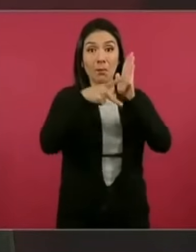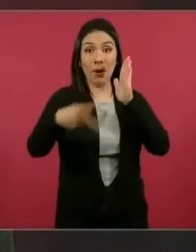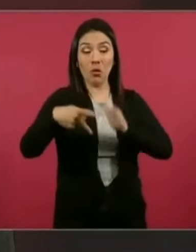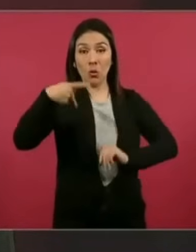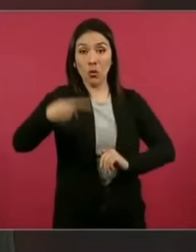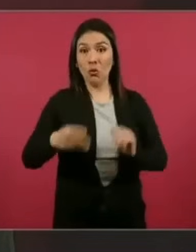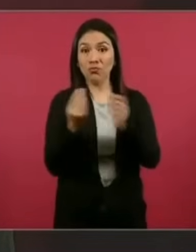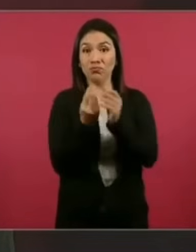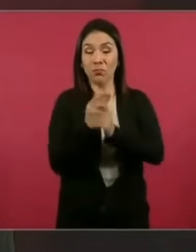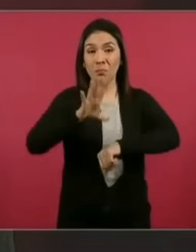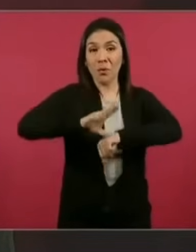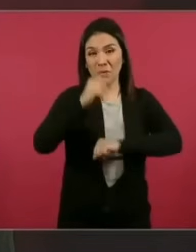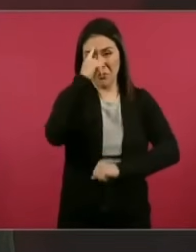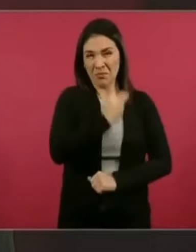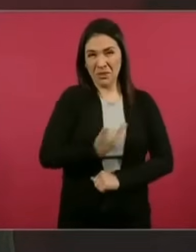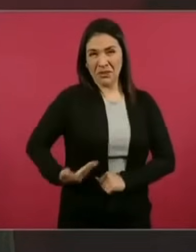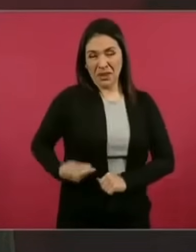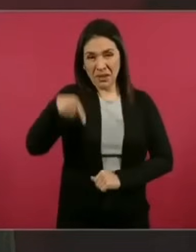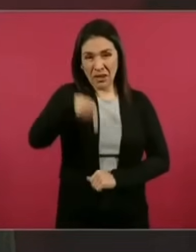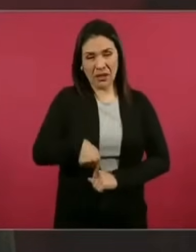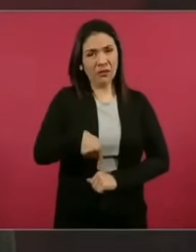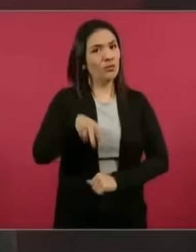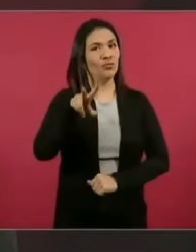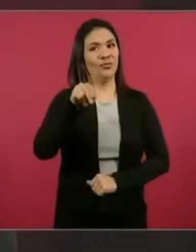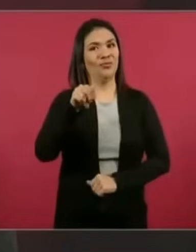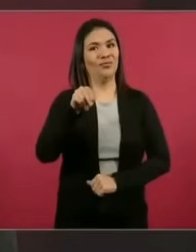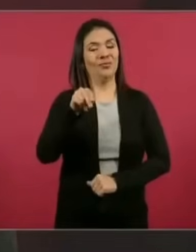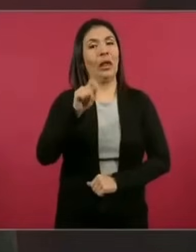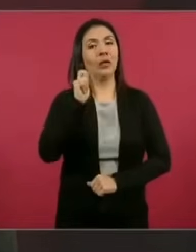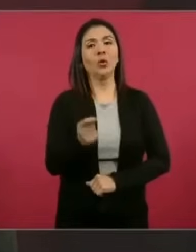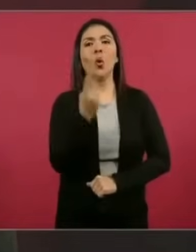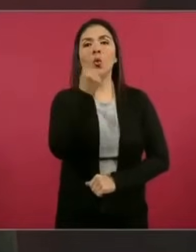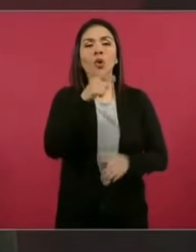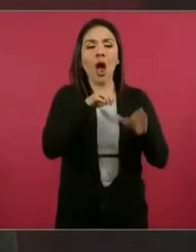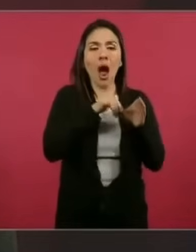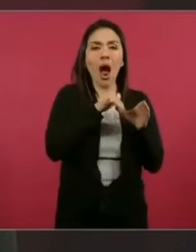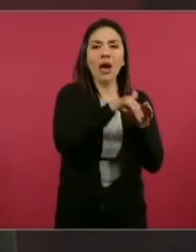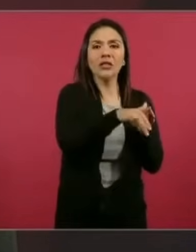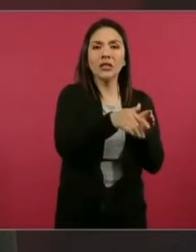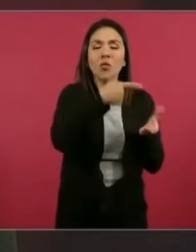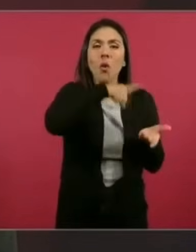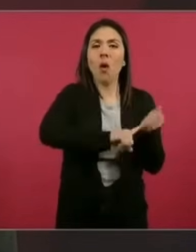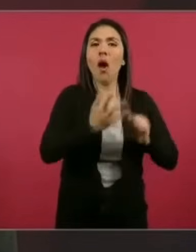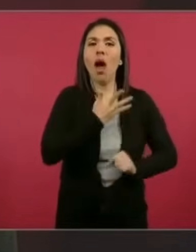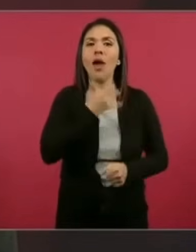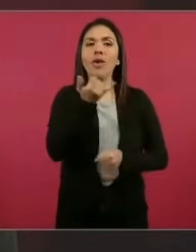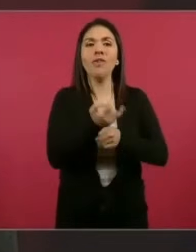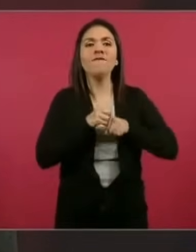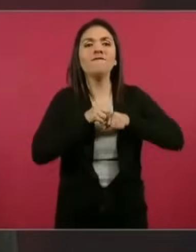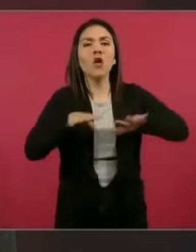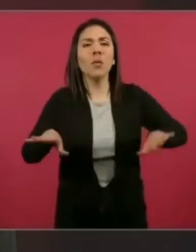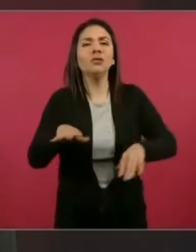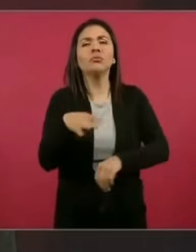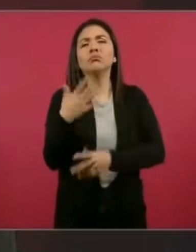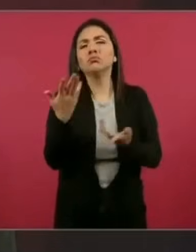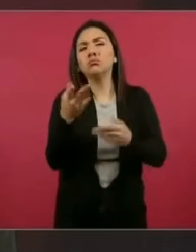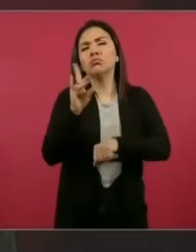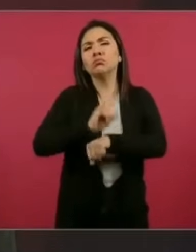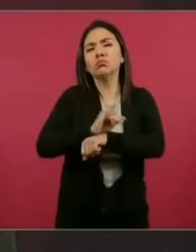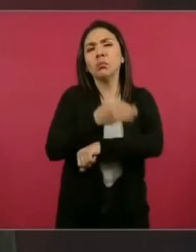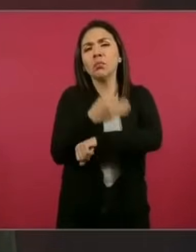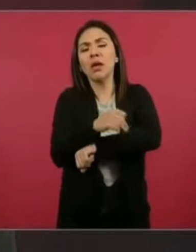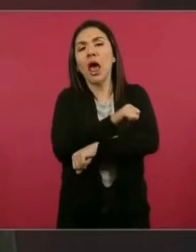acreditados en la Presidencia de la República, sino a un archivo que contenía una información parcial